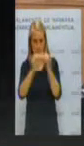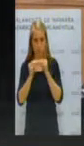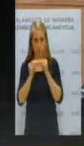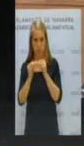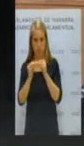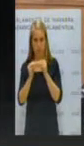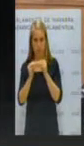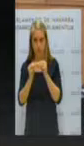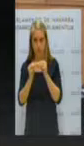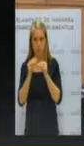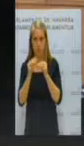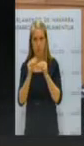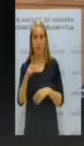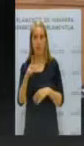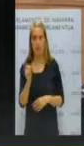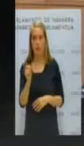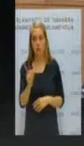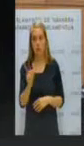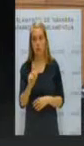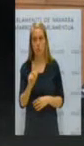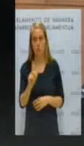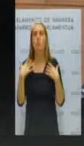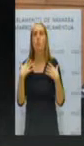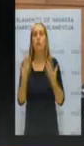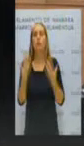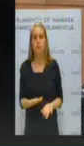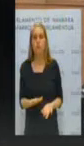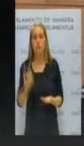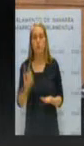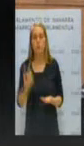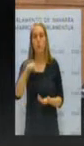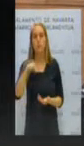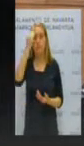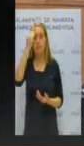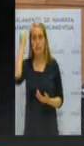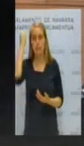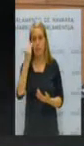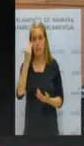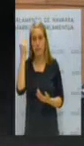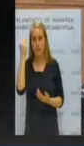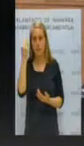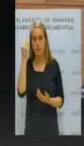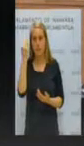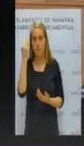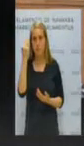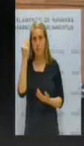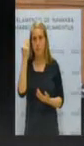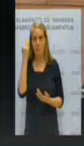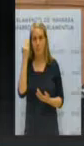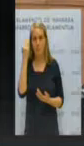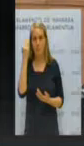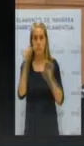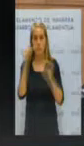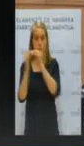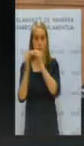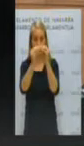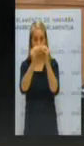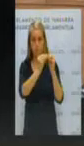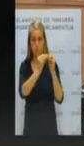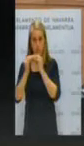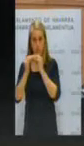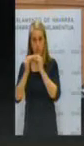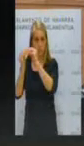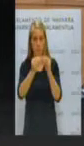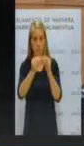frecuente, no es frecuente, la verdad, y que creo que tampoco, ante esta unanimidad, no cabe tampoco